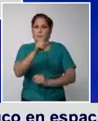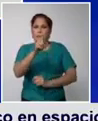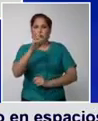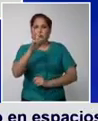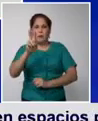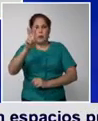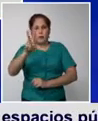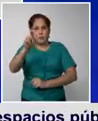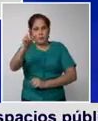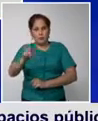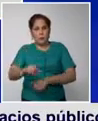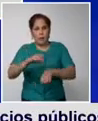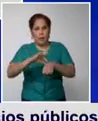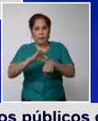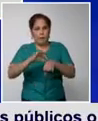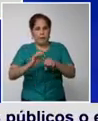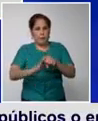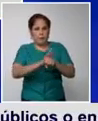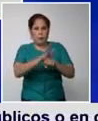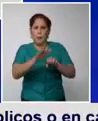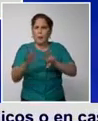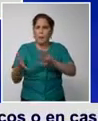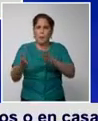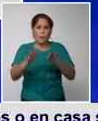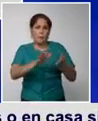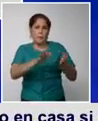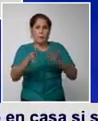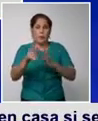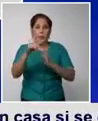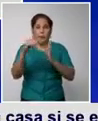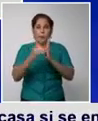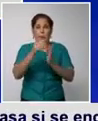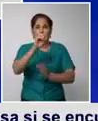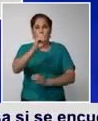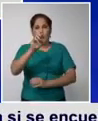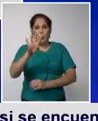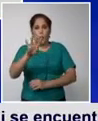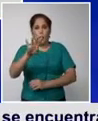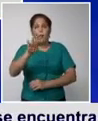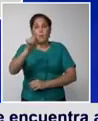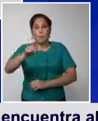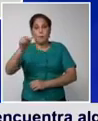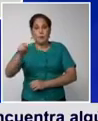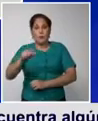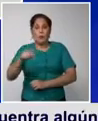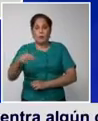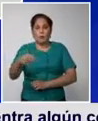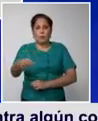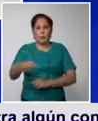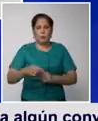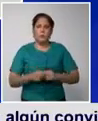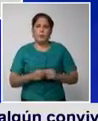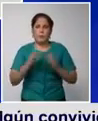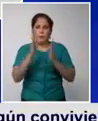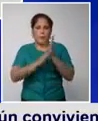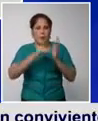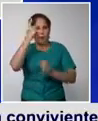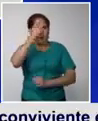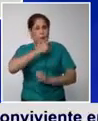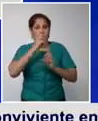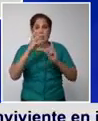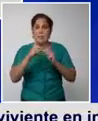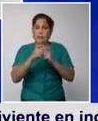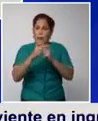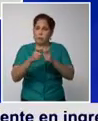14.132 casos, que hace un promedio de 1.009 casos por día durante este mes. Cifra muy